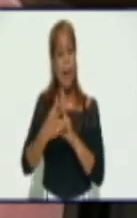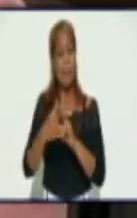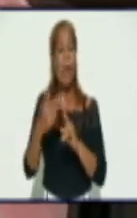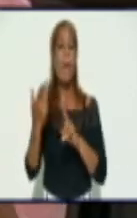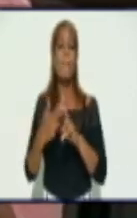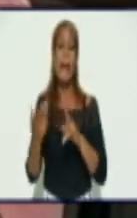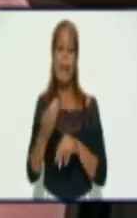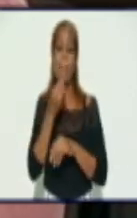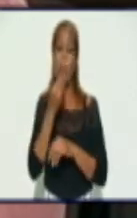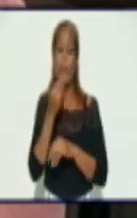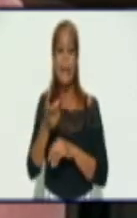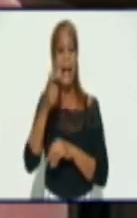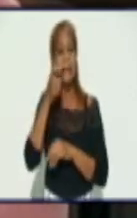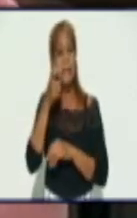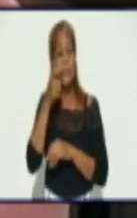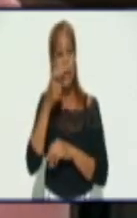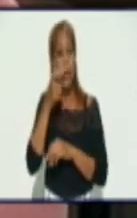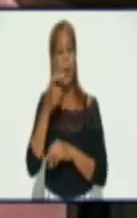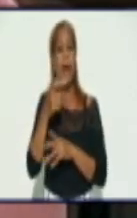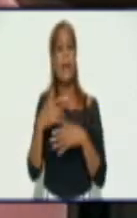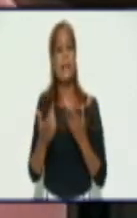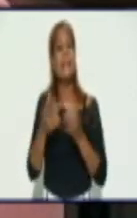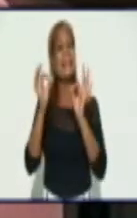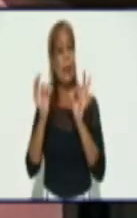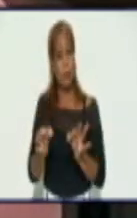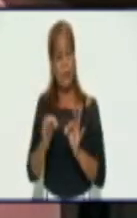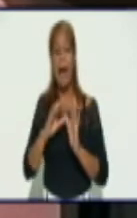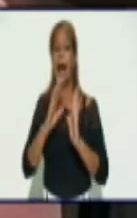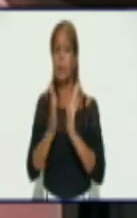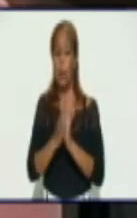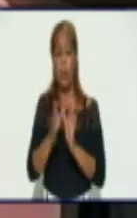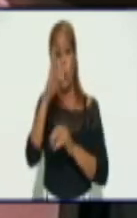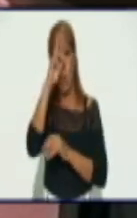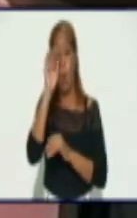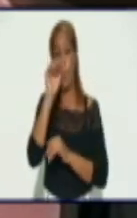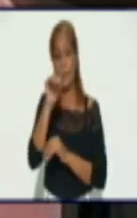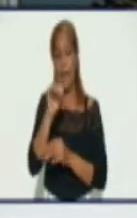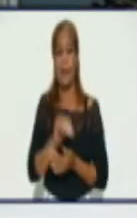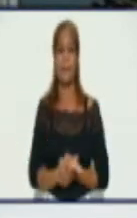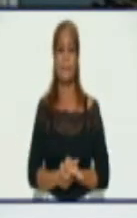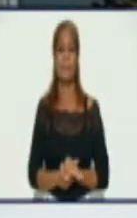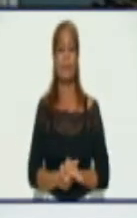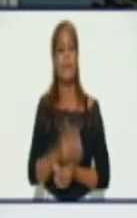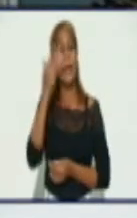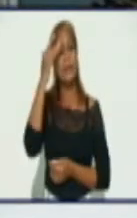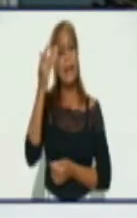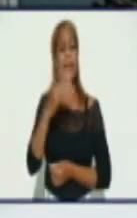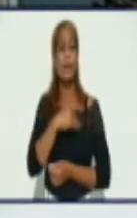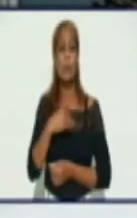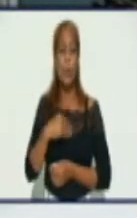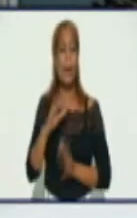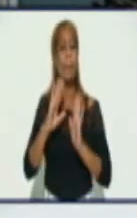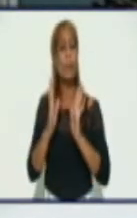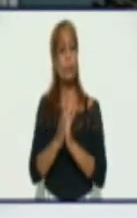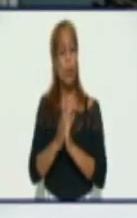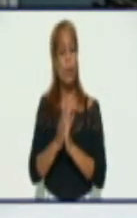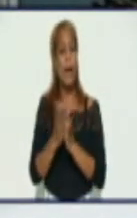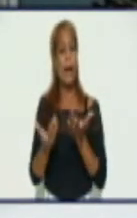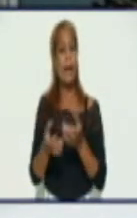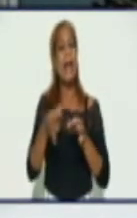de sospechosos que con anterioridad se brindaba en los hospitales. Gracias, doctora, por toda esta explicación que acaba de ofrecer